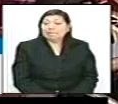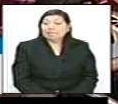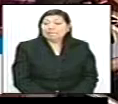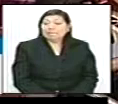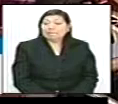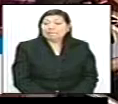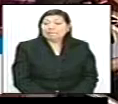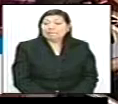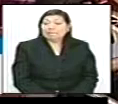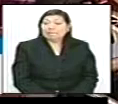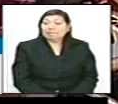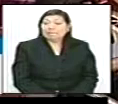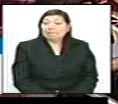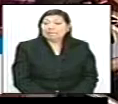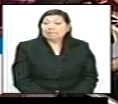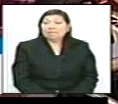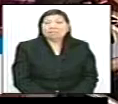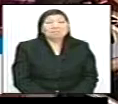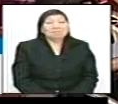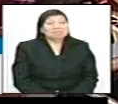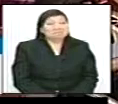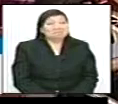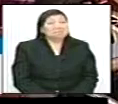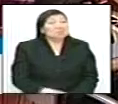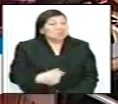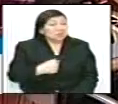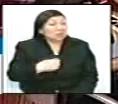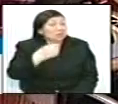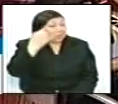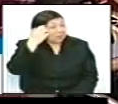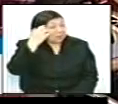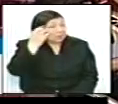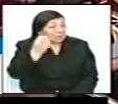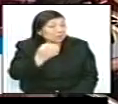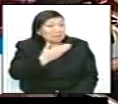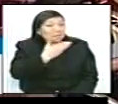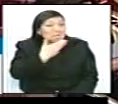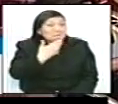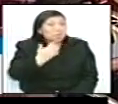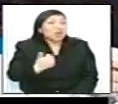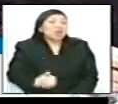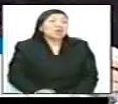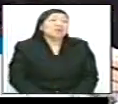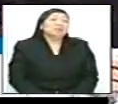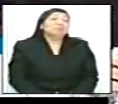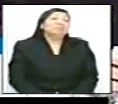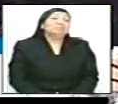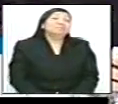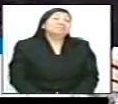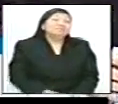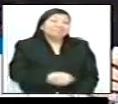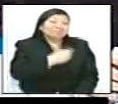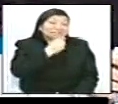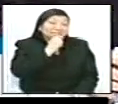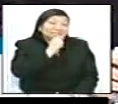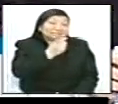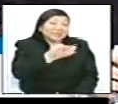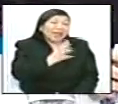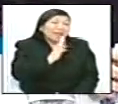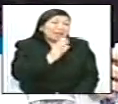Rápidamente, presidenta. Yo creo que sería bueno que acá vayamos quitándonos las caretas cada